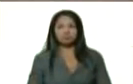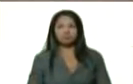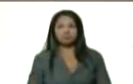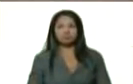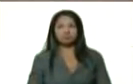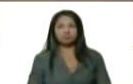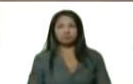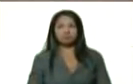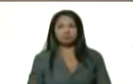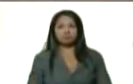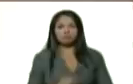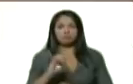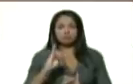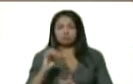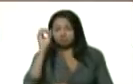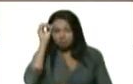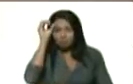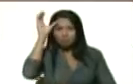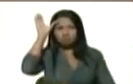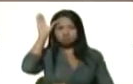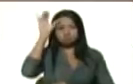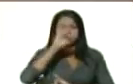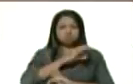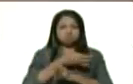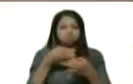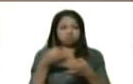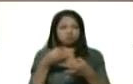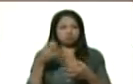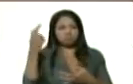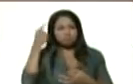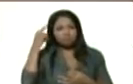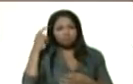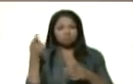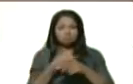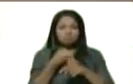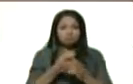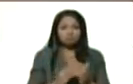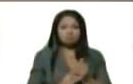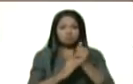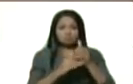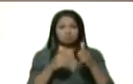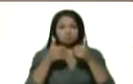Da una gran capacidad de entendimiento para gobernar mejor,